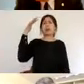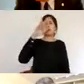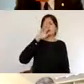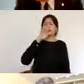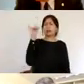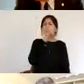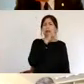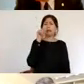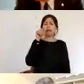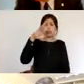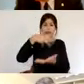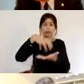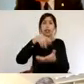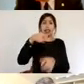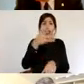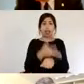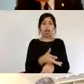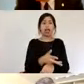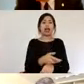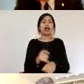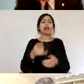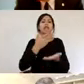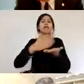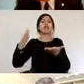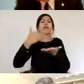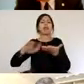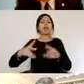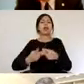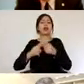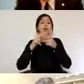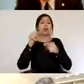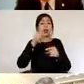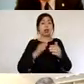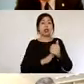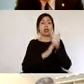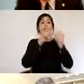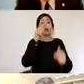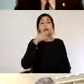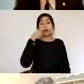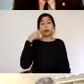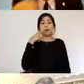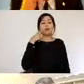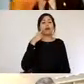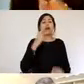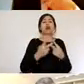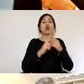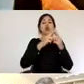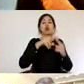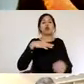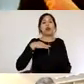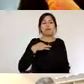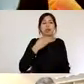es los desechos de la construcción esto va a ser liderado como decía por Felipe Ocio también va a estar aquí